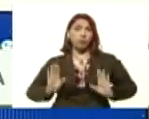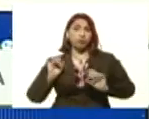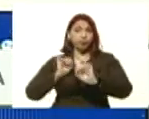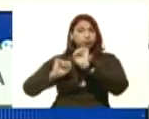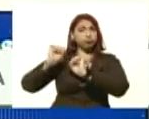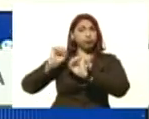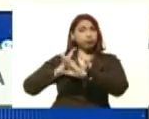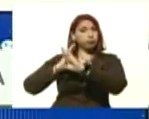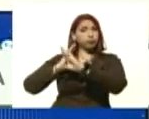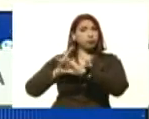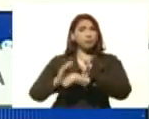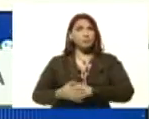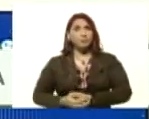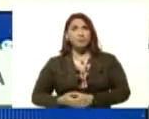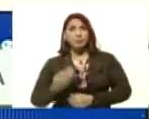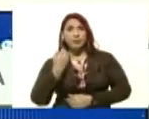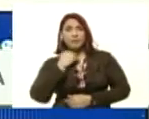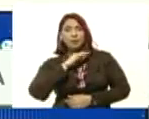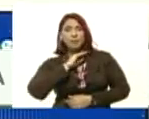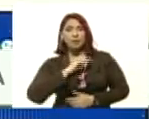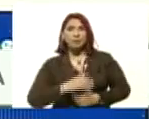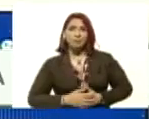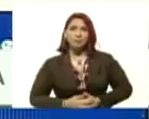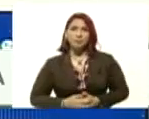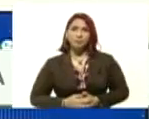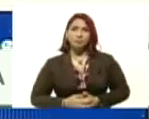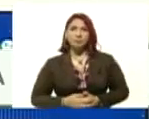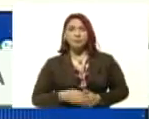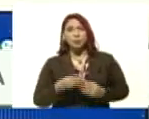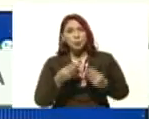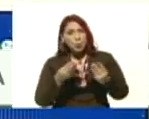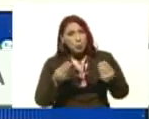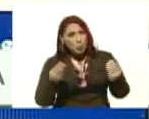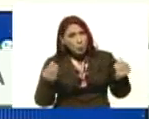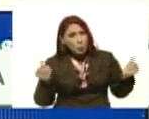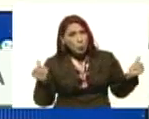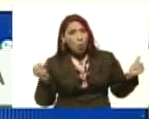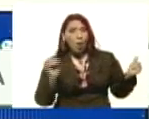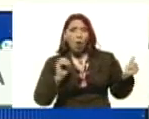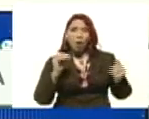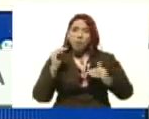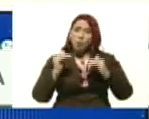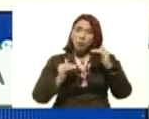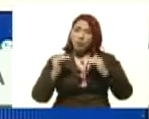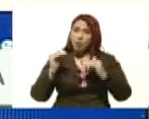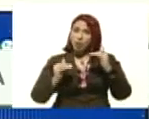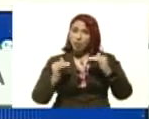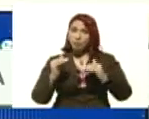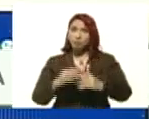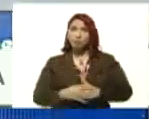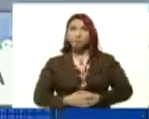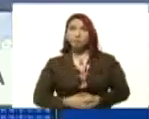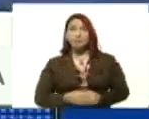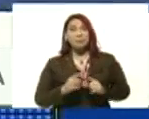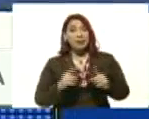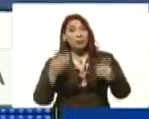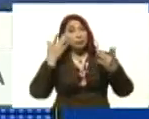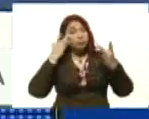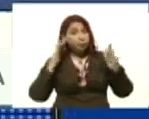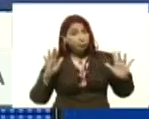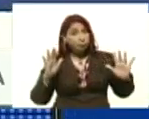Entonces, la enfermedad te da leve, suave o moderada, pero